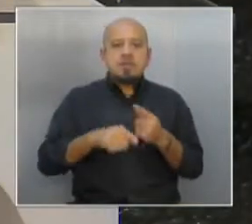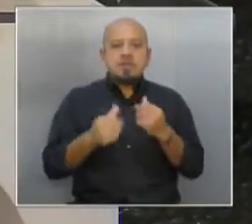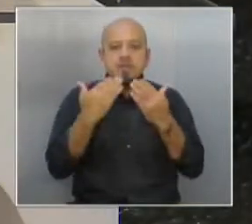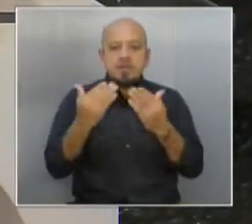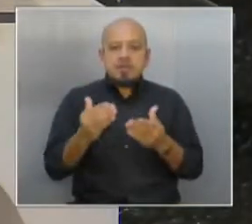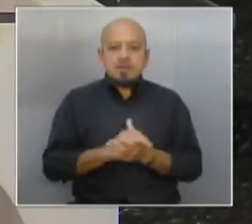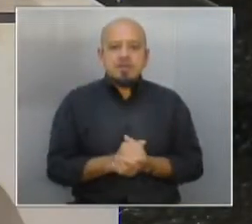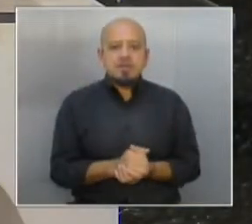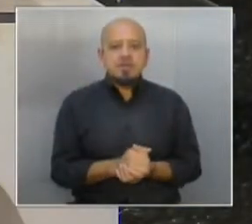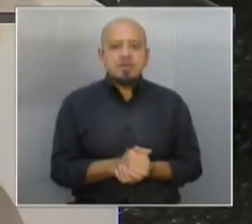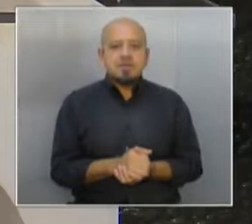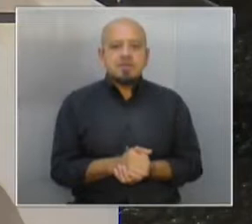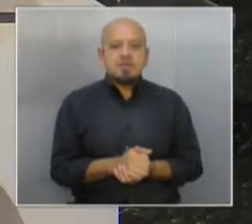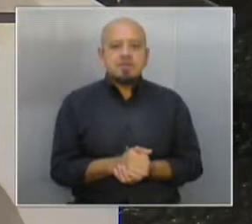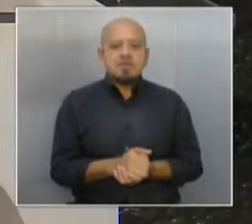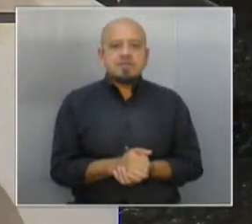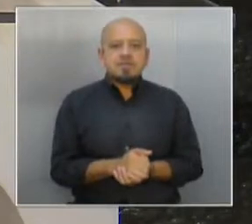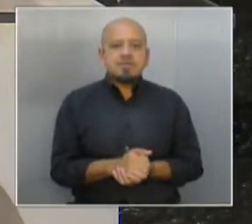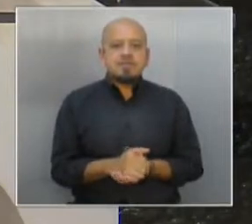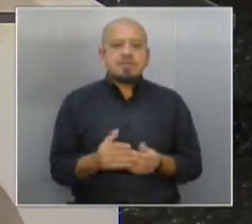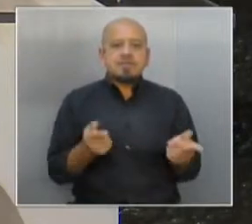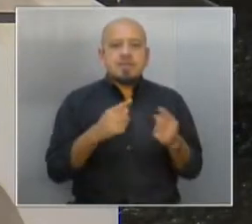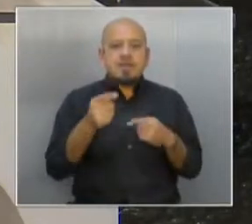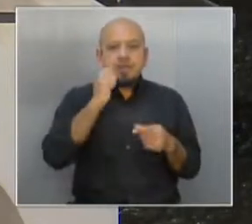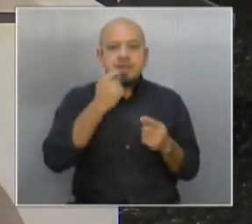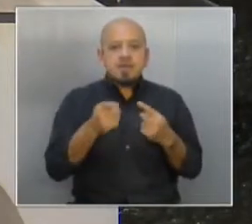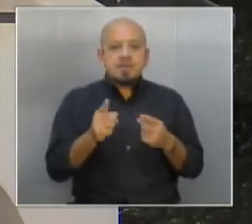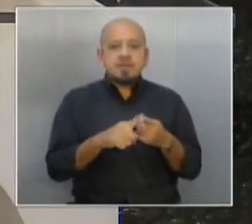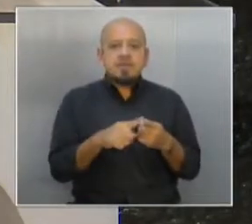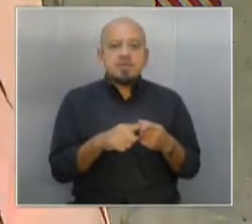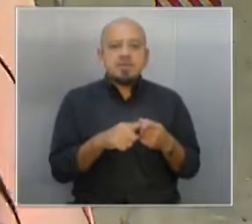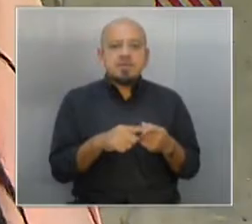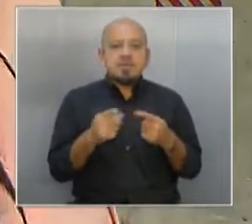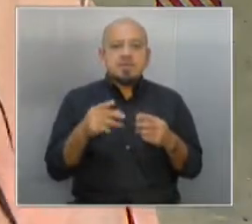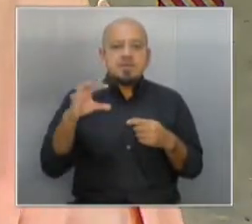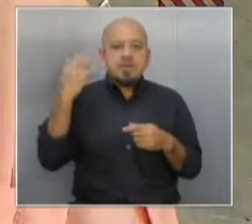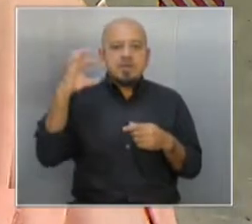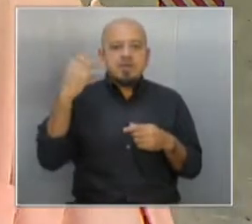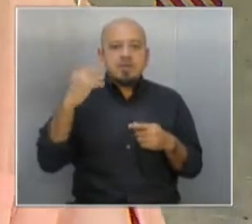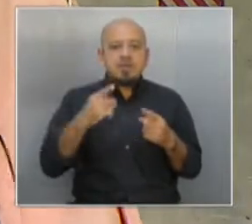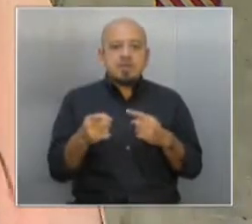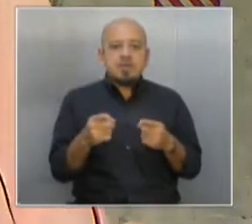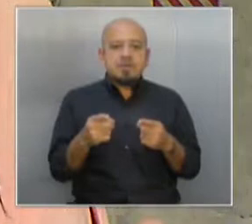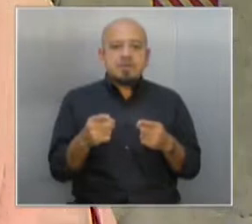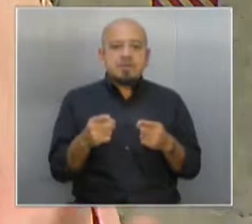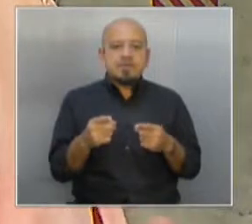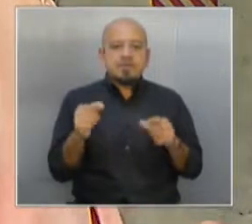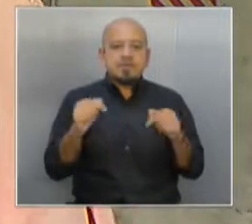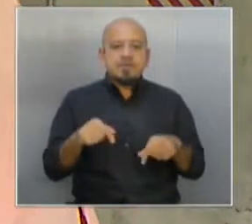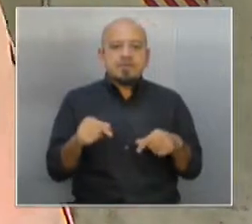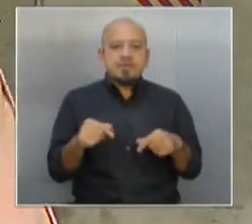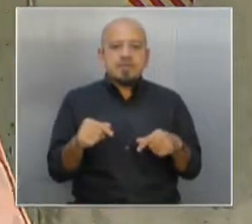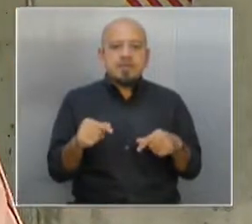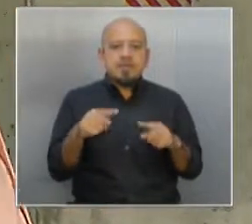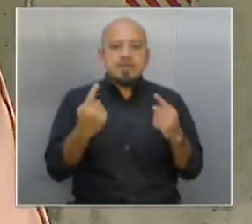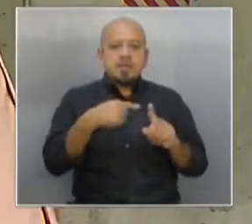acá. ¿Cómo andas, Noé? Y traernos esa nota tan linda. Está bueno. Sobre frutas. Y está bueno también traerla en este marco del mes